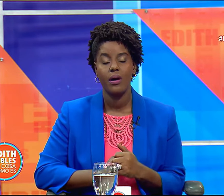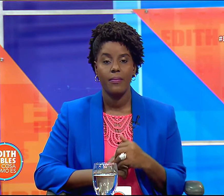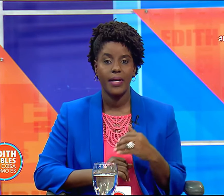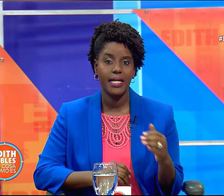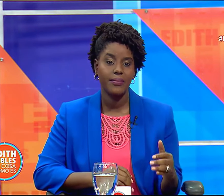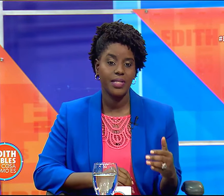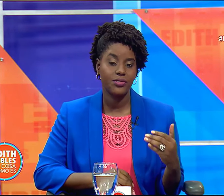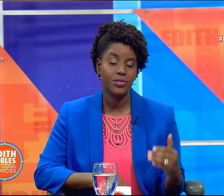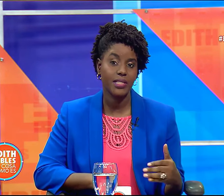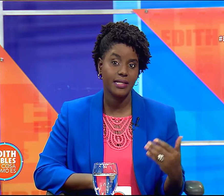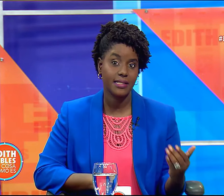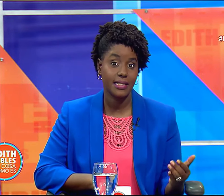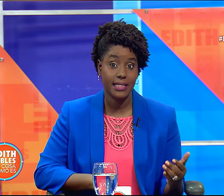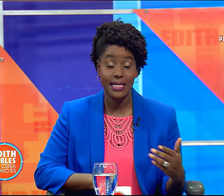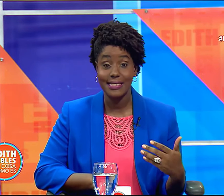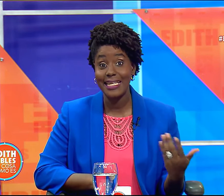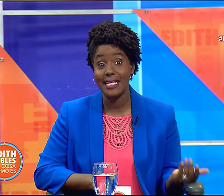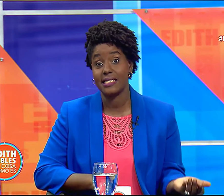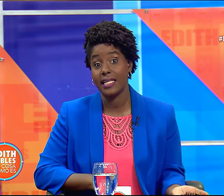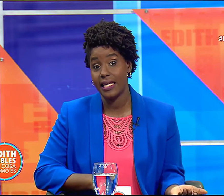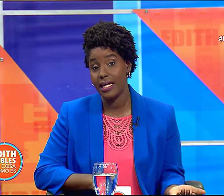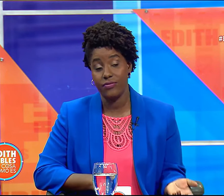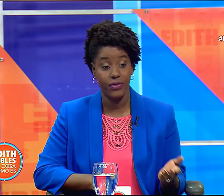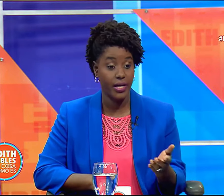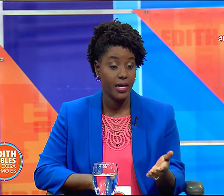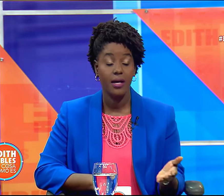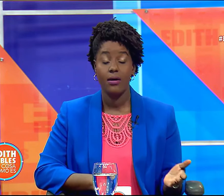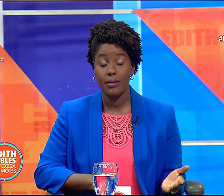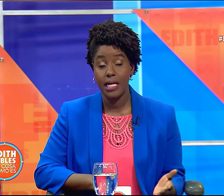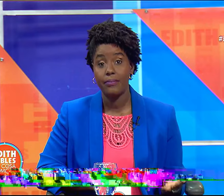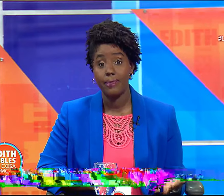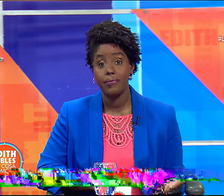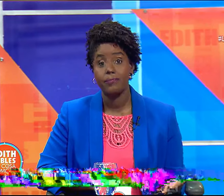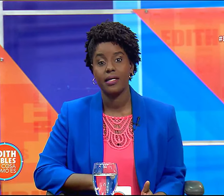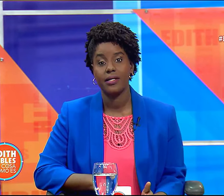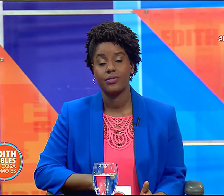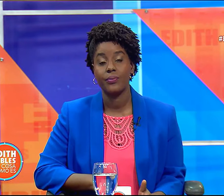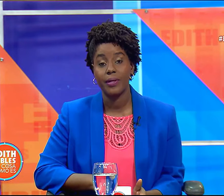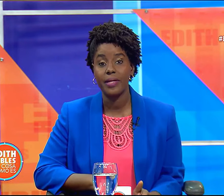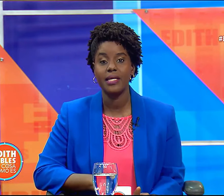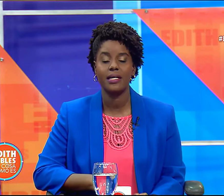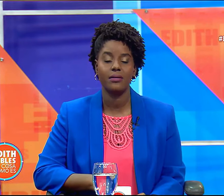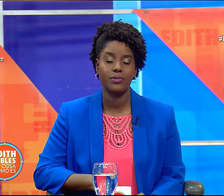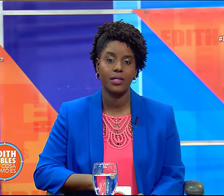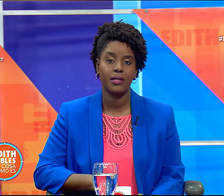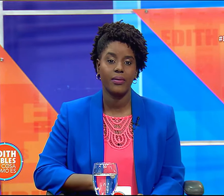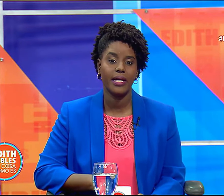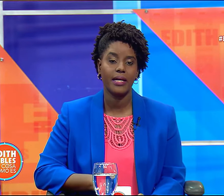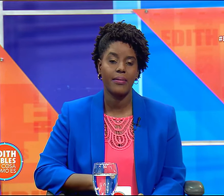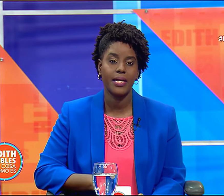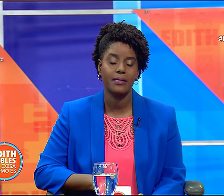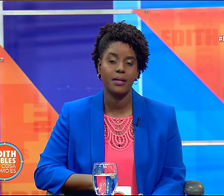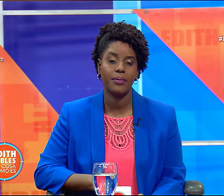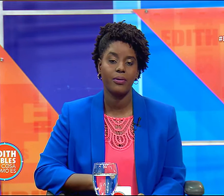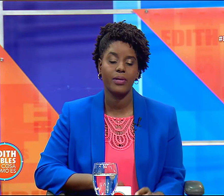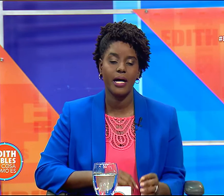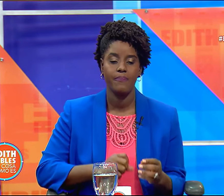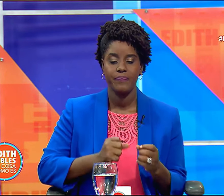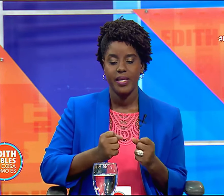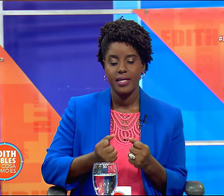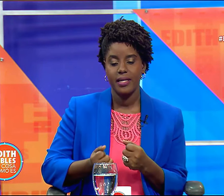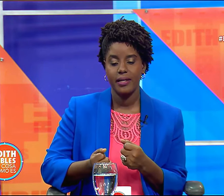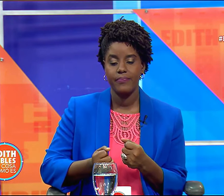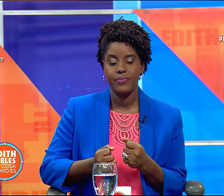Ejecutivo para eliminación de esas entidades. La CDE fue también suprimida. Ustedes recuerdan que había siempre